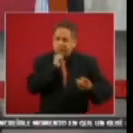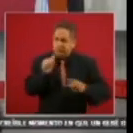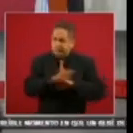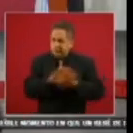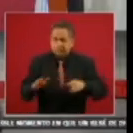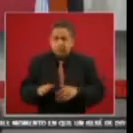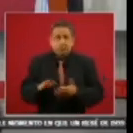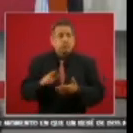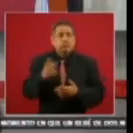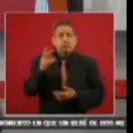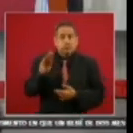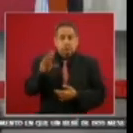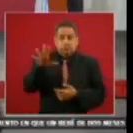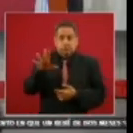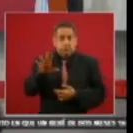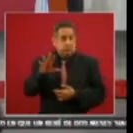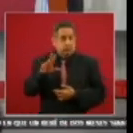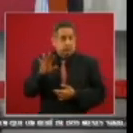Esto en dinero,